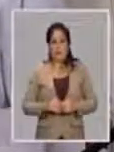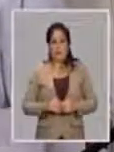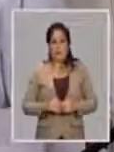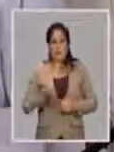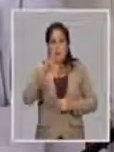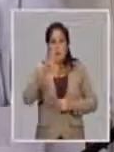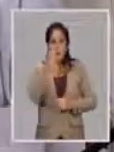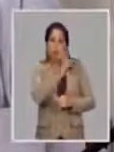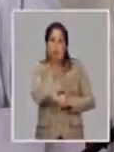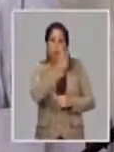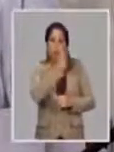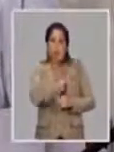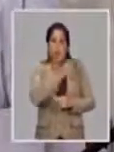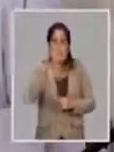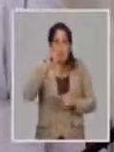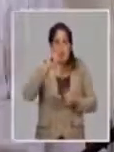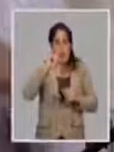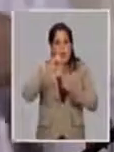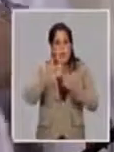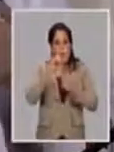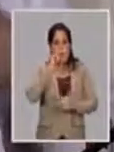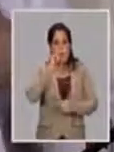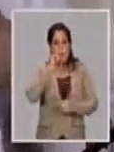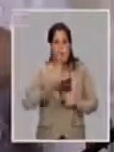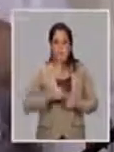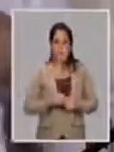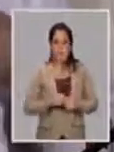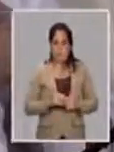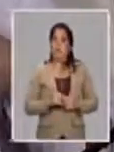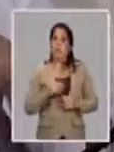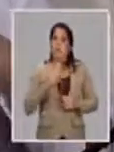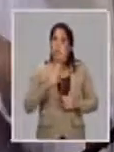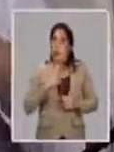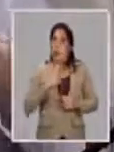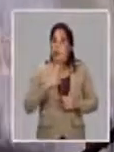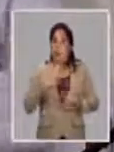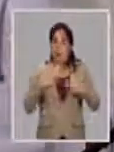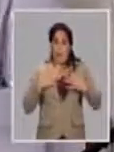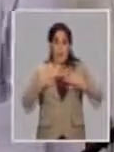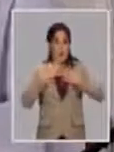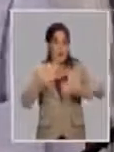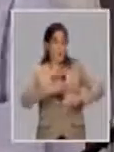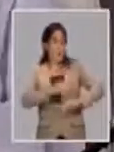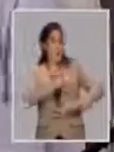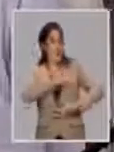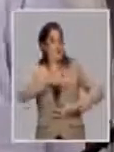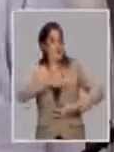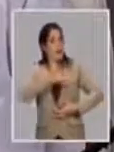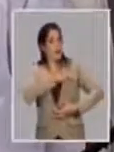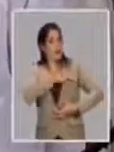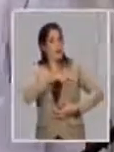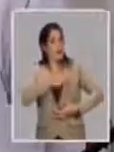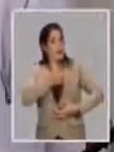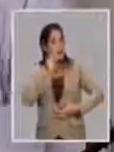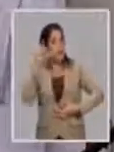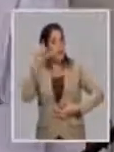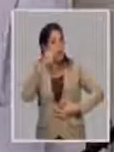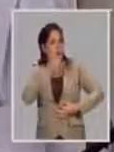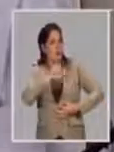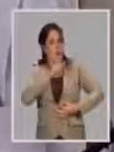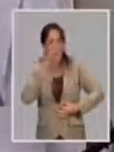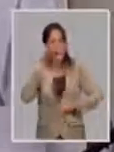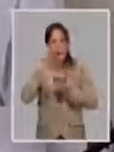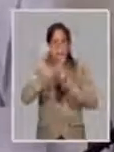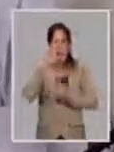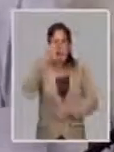presentan los 2 candidatos del CIGB, que bueno, yo llevo aquí en mi bata, llevo los 2 candidatos, el